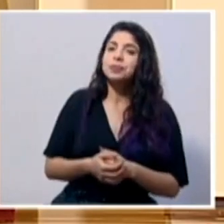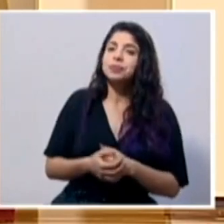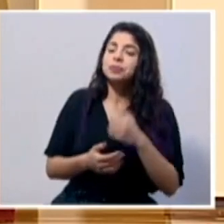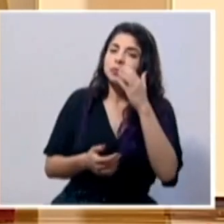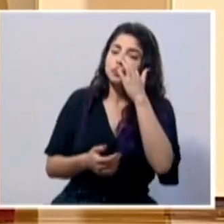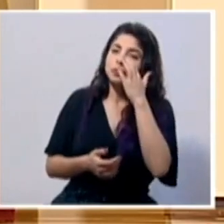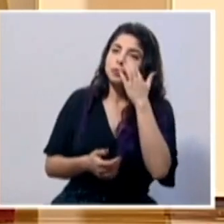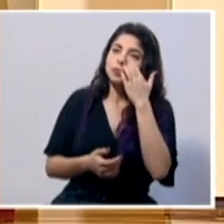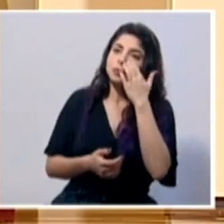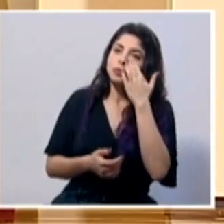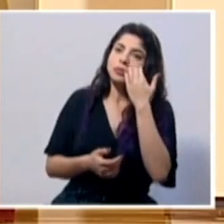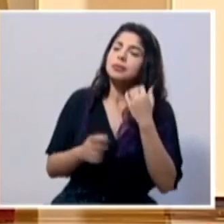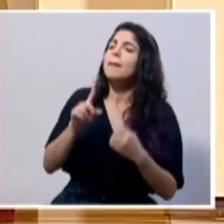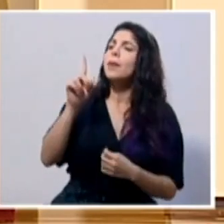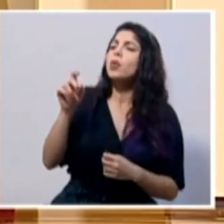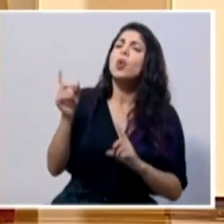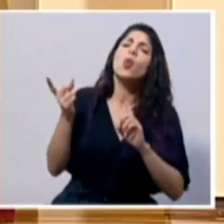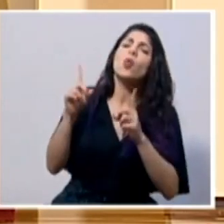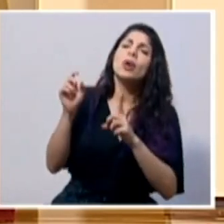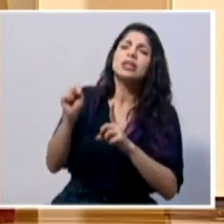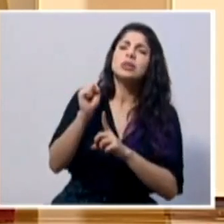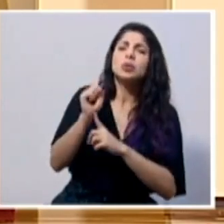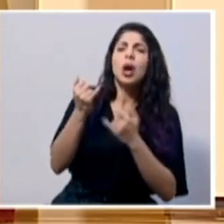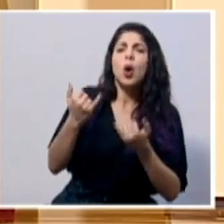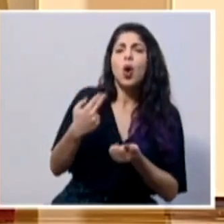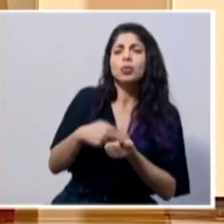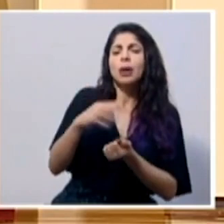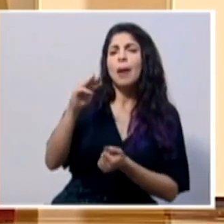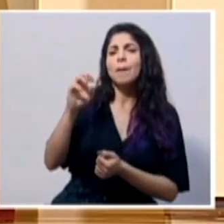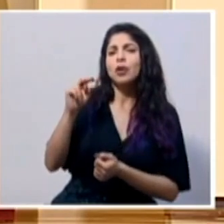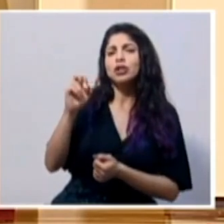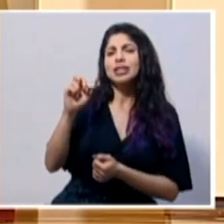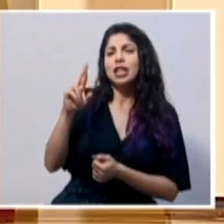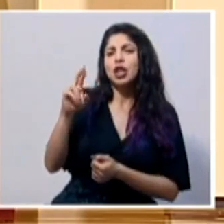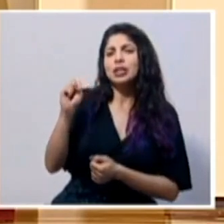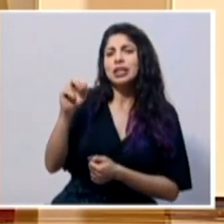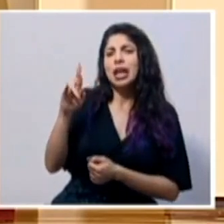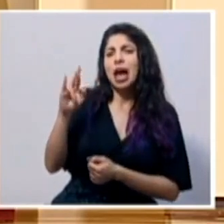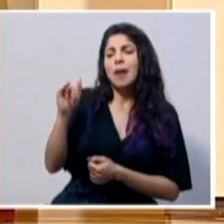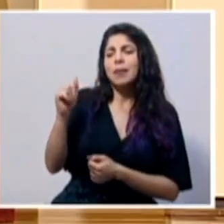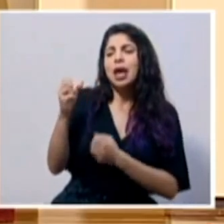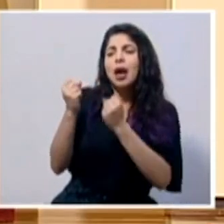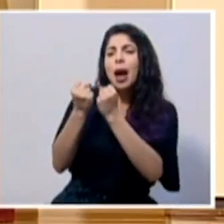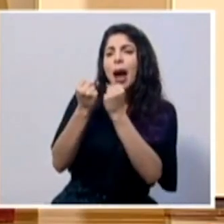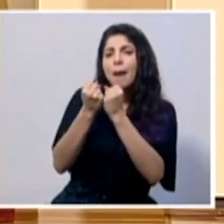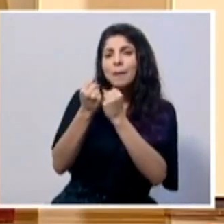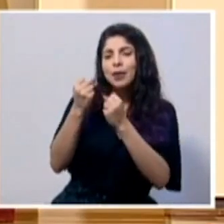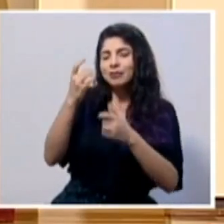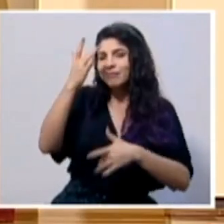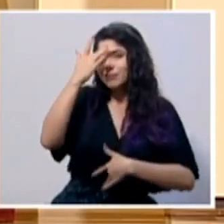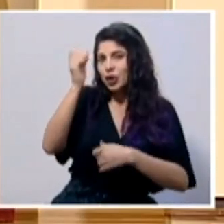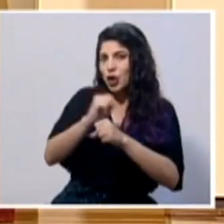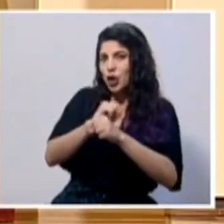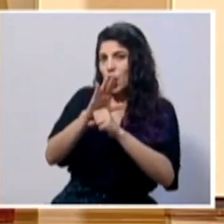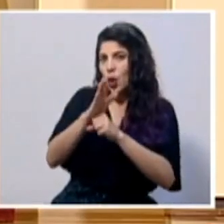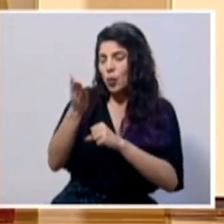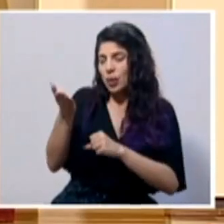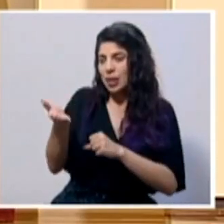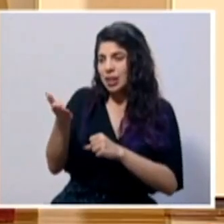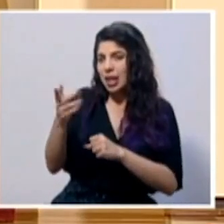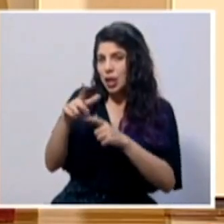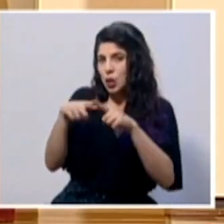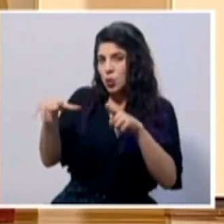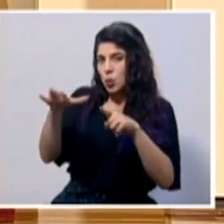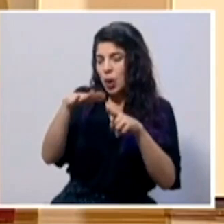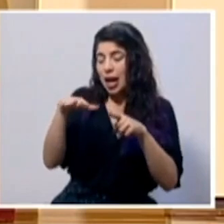Nos consulta, ¿cuál es la situación actual del Hospital Monseñor Sanabria en cuanto a la capacidad de atención de los casos COVID-19 de la